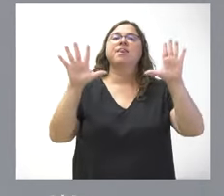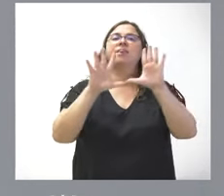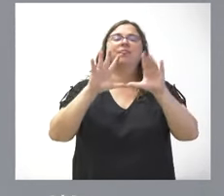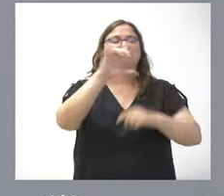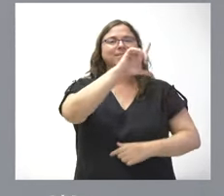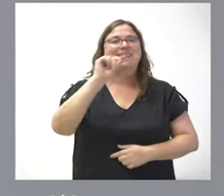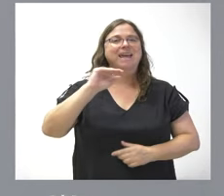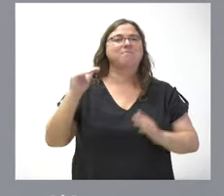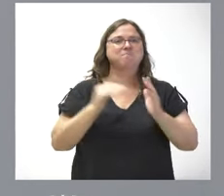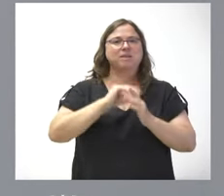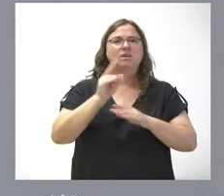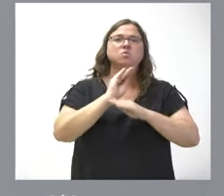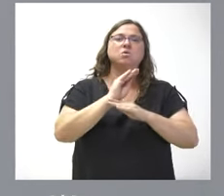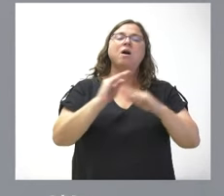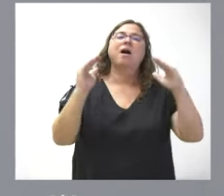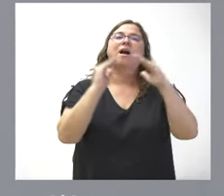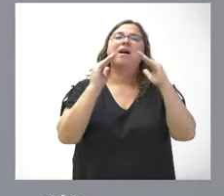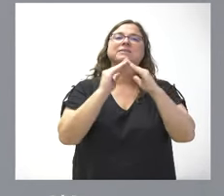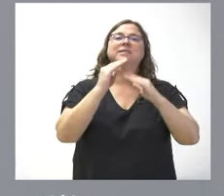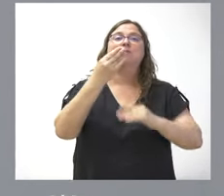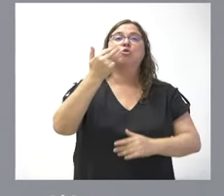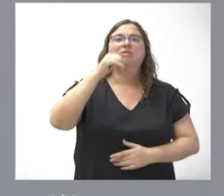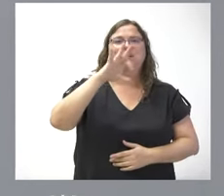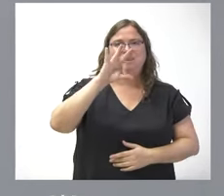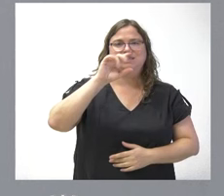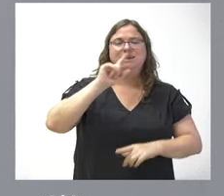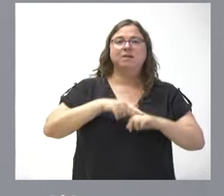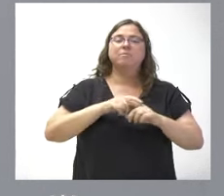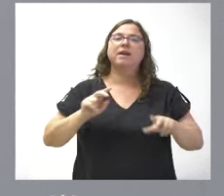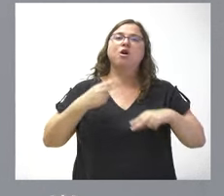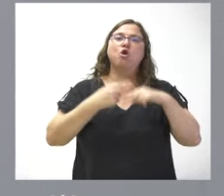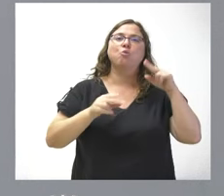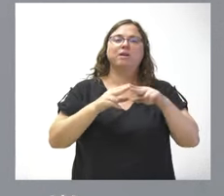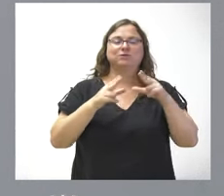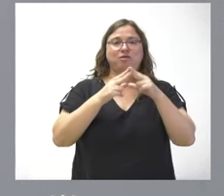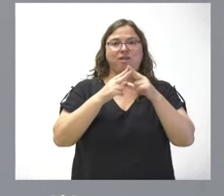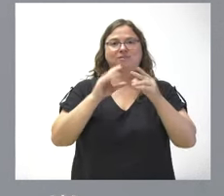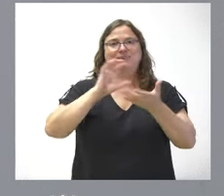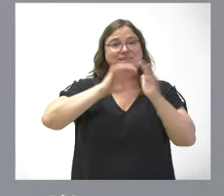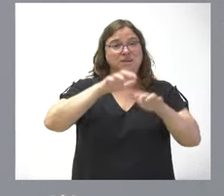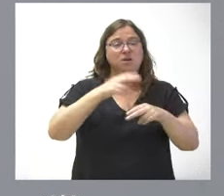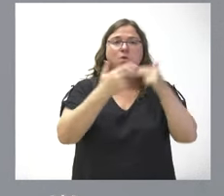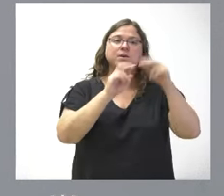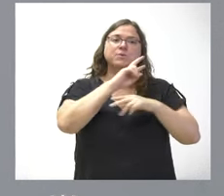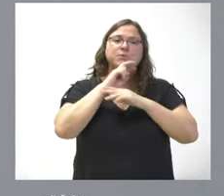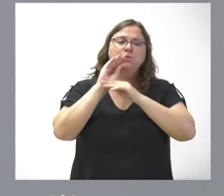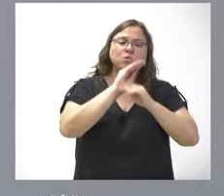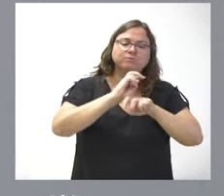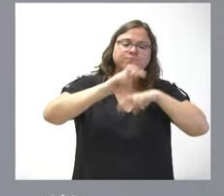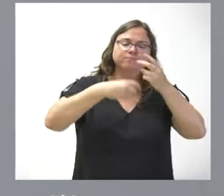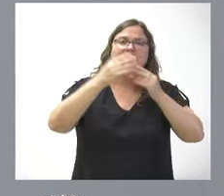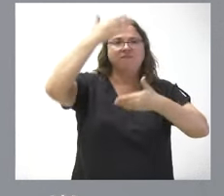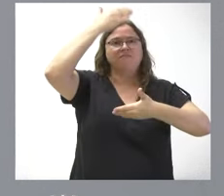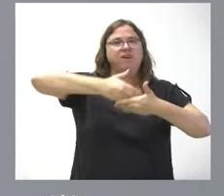destinan para la conservación de la casa botines a través de la fundación de la obra social de Castilla y león Son obras de conservación y restauración de su